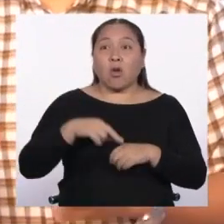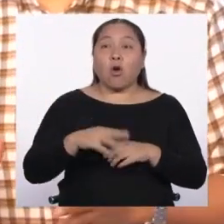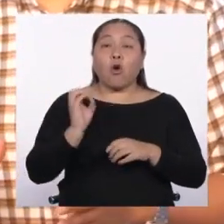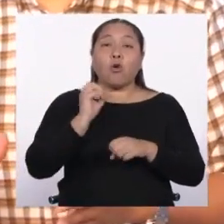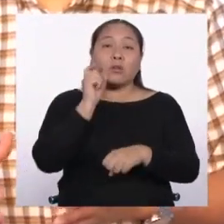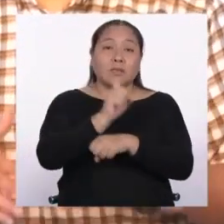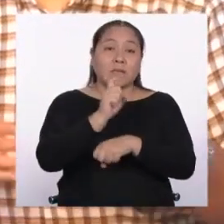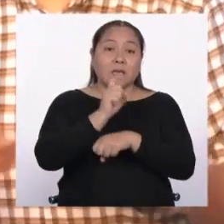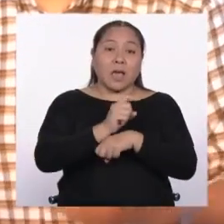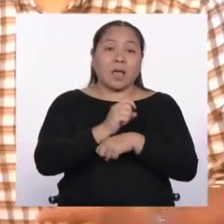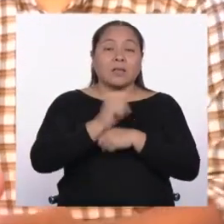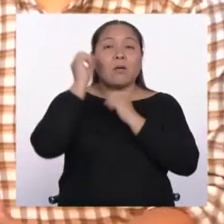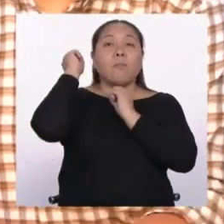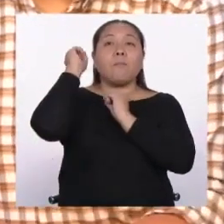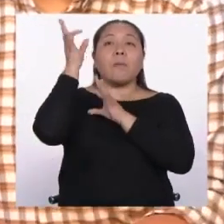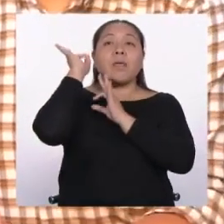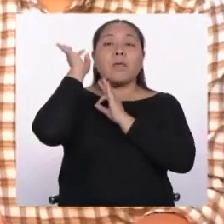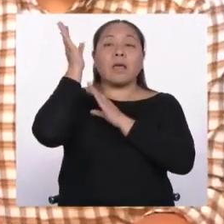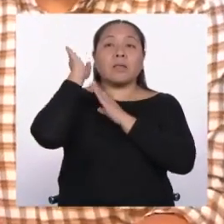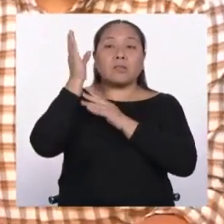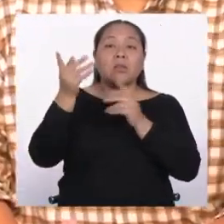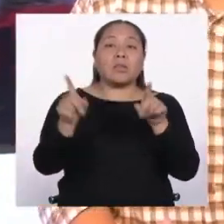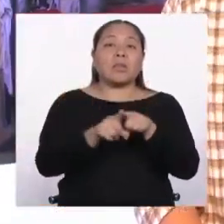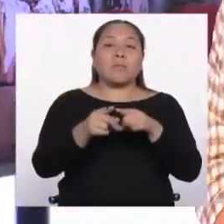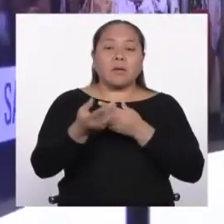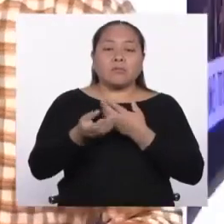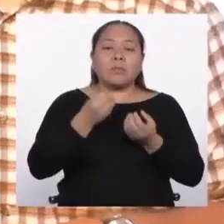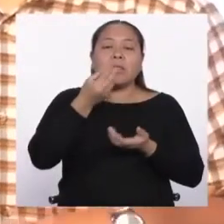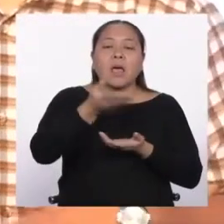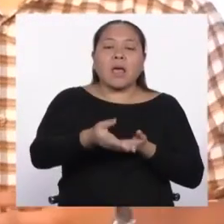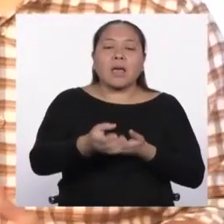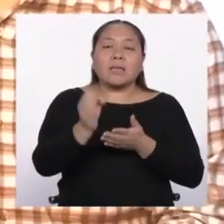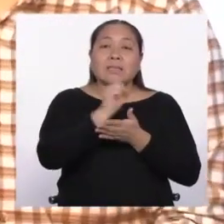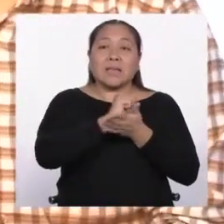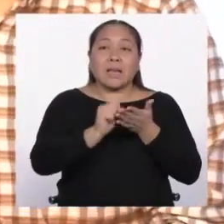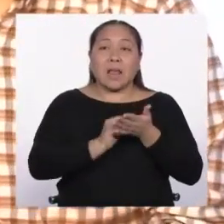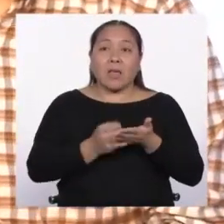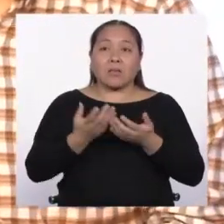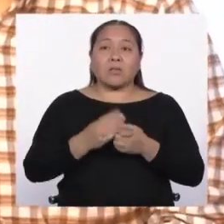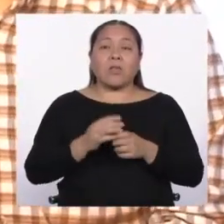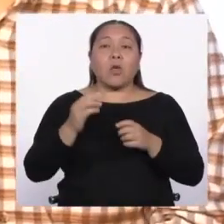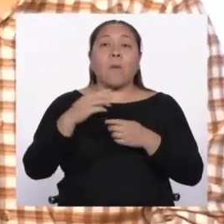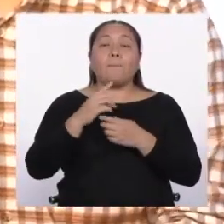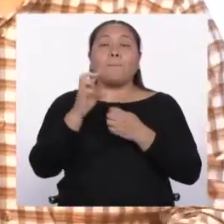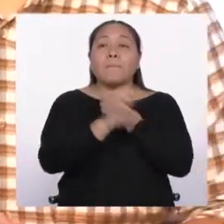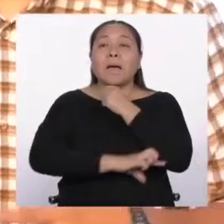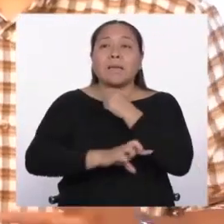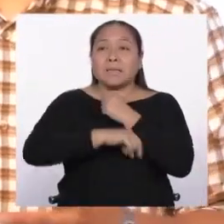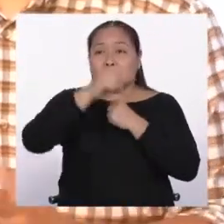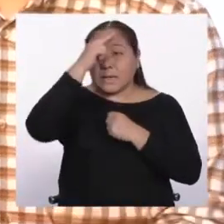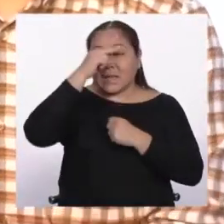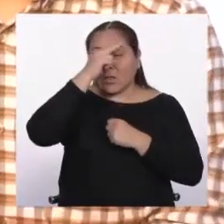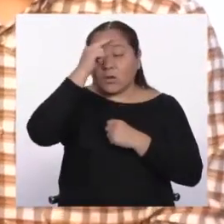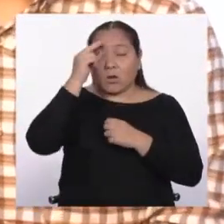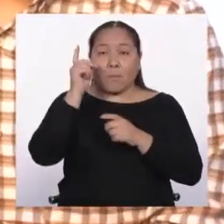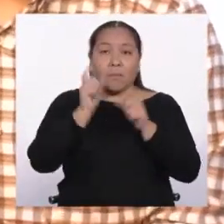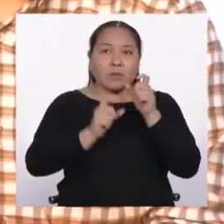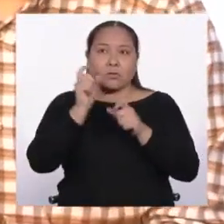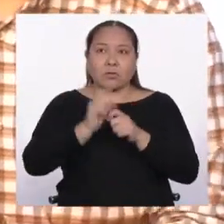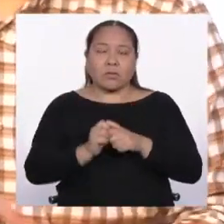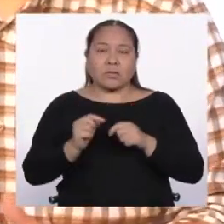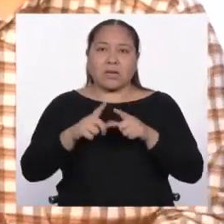o predicación y también la administración de los sacramentos. En los países católicos eran personas con un gran poder